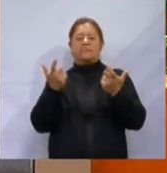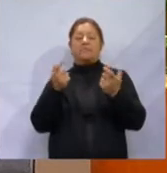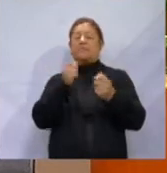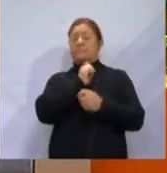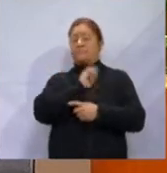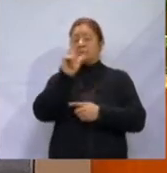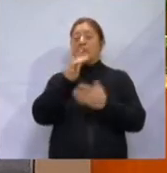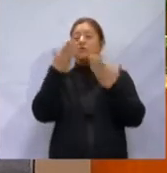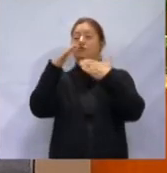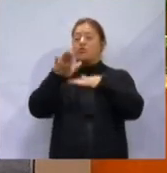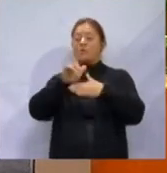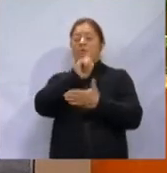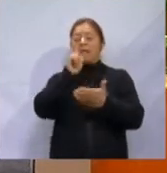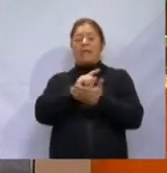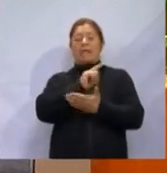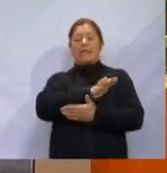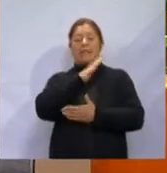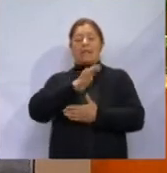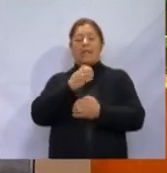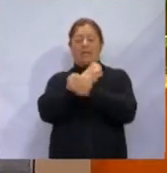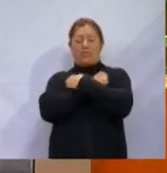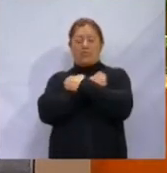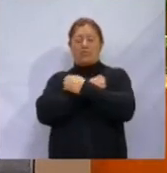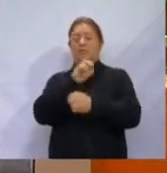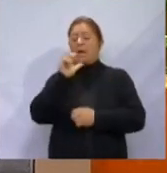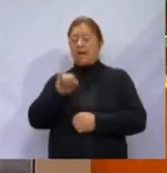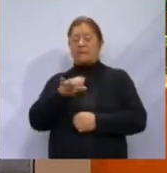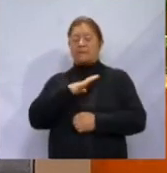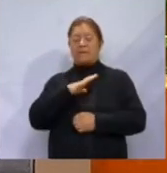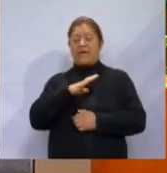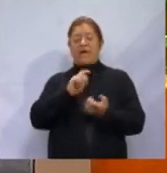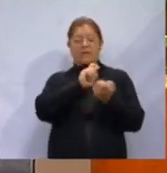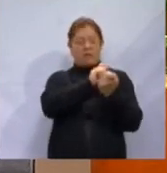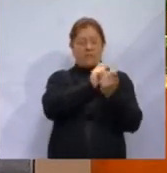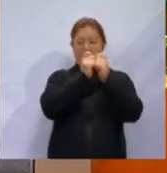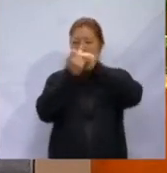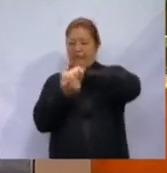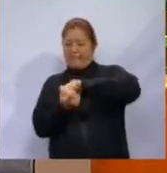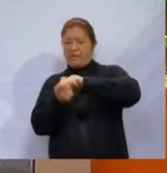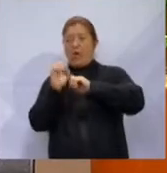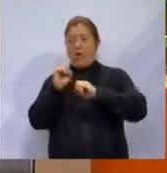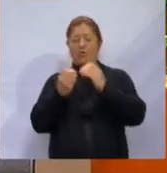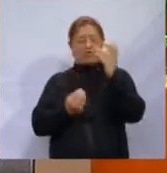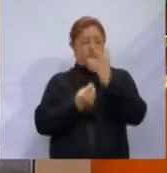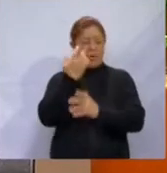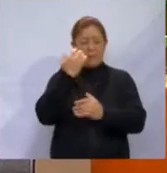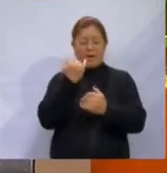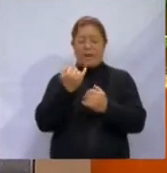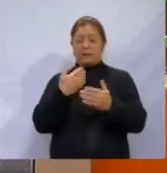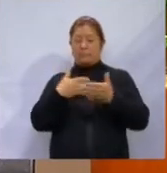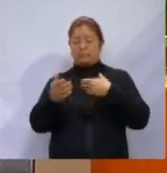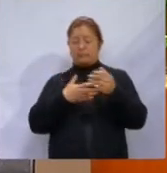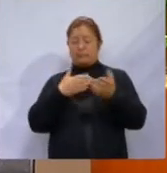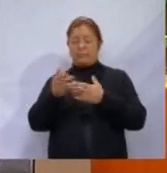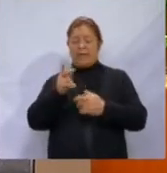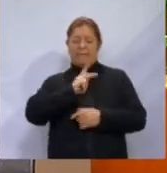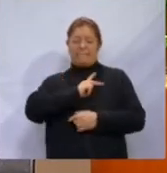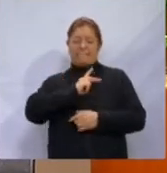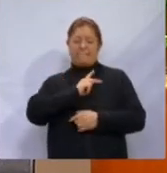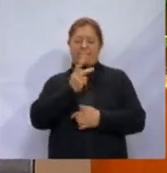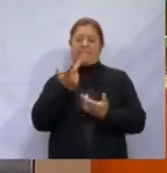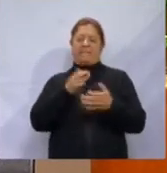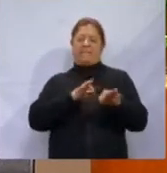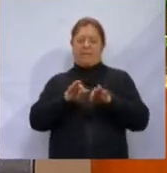la Ley General de Educación. Con ellas, podemos modificar o innovar en nuestra práctica educativa y